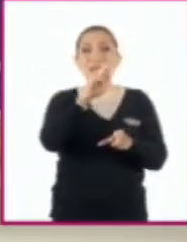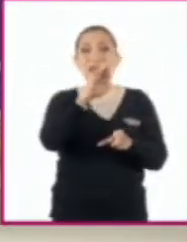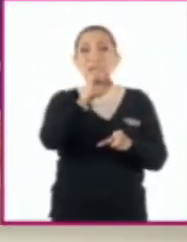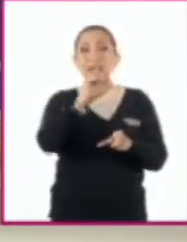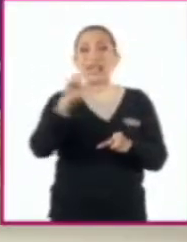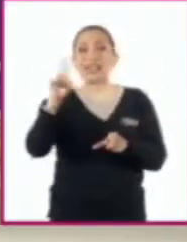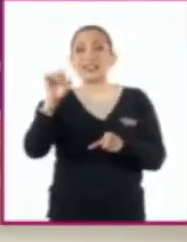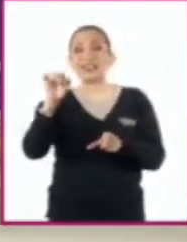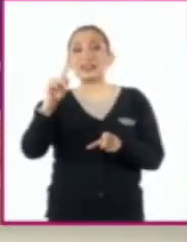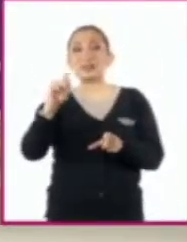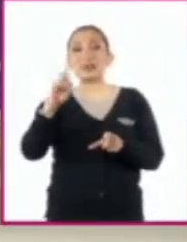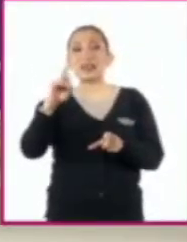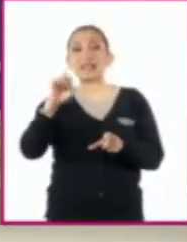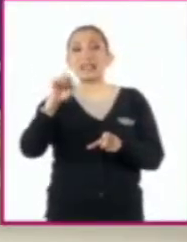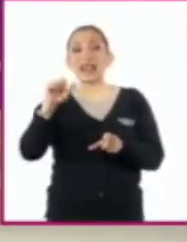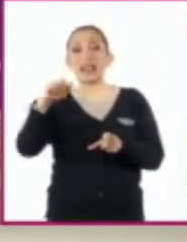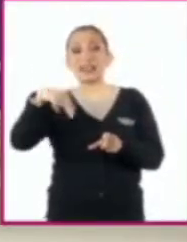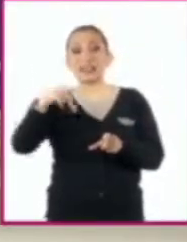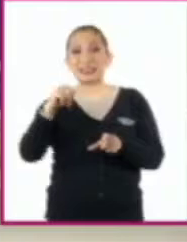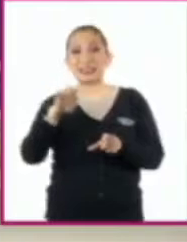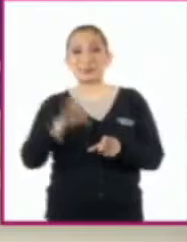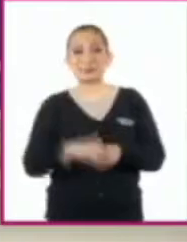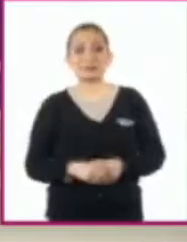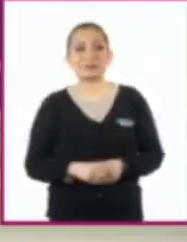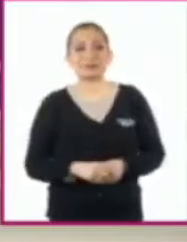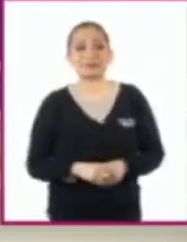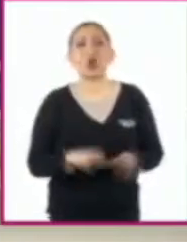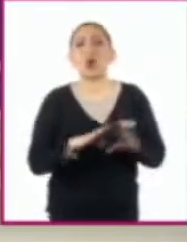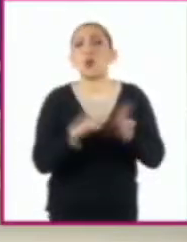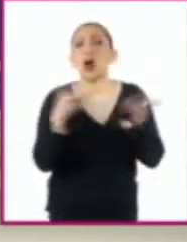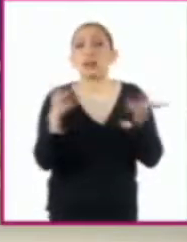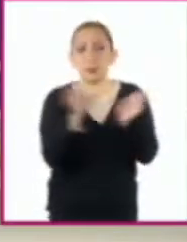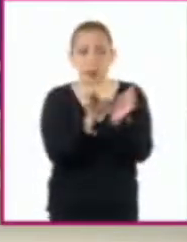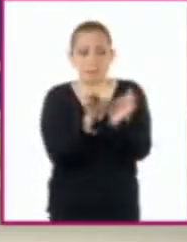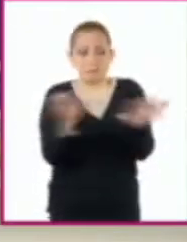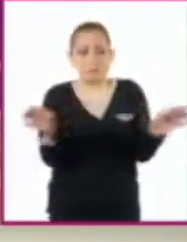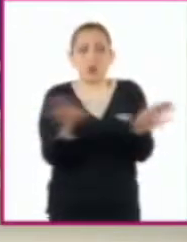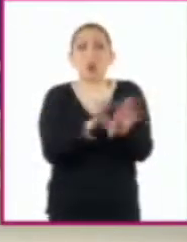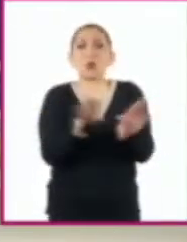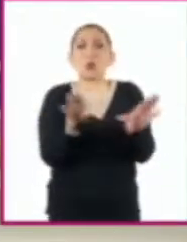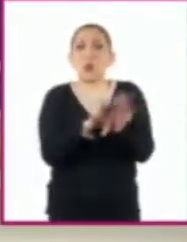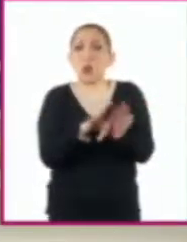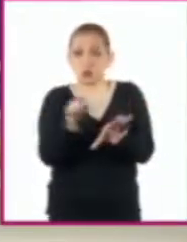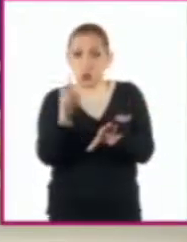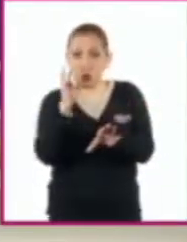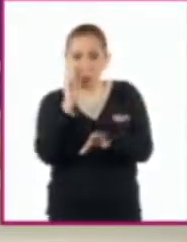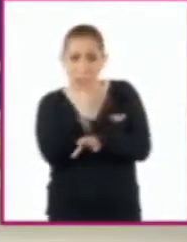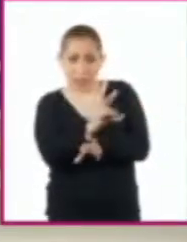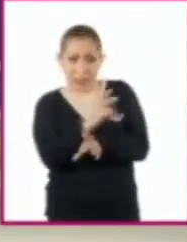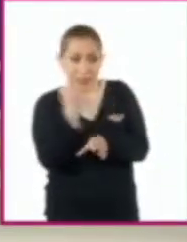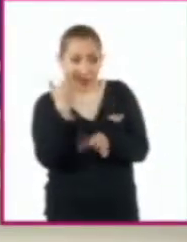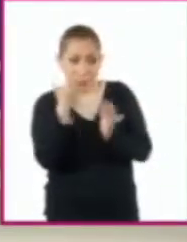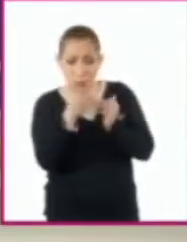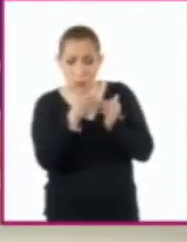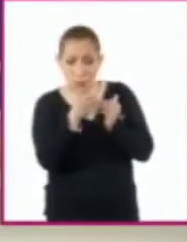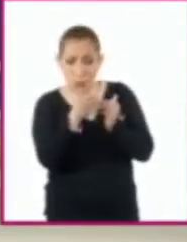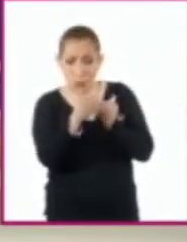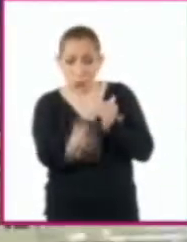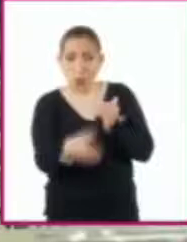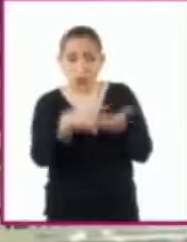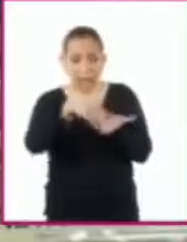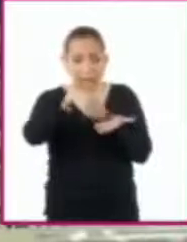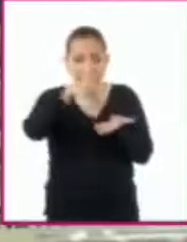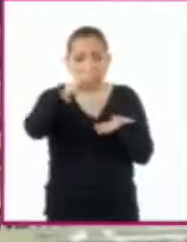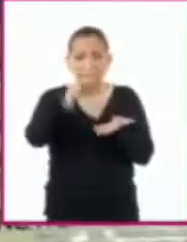fase dispersante de esta mezcla. ¿Cómo harían para separarla? Se percatan que por el tiempo la arena